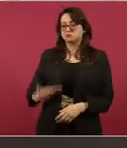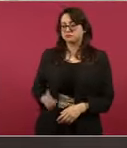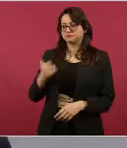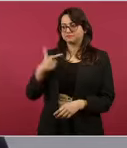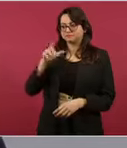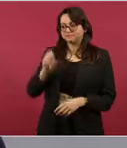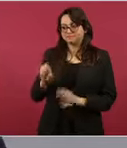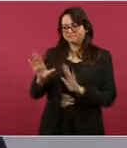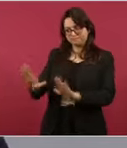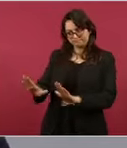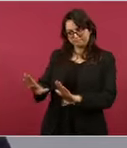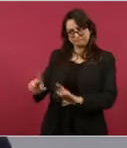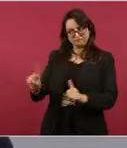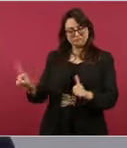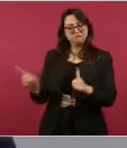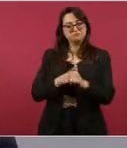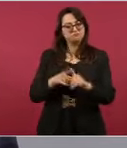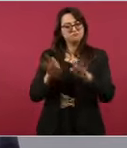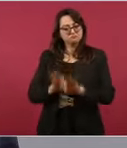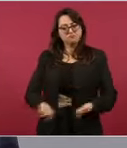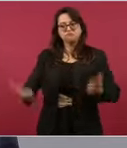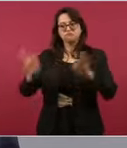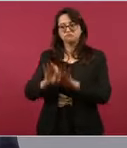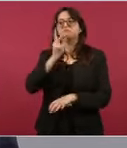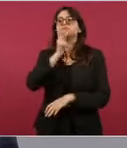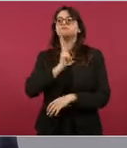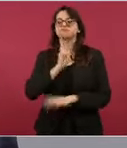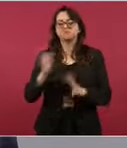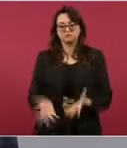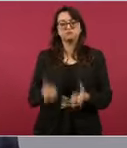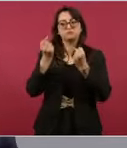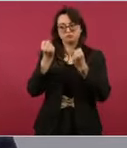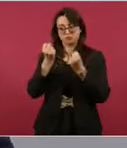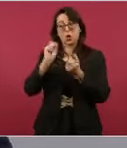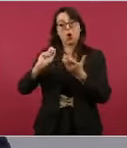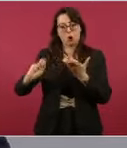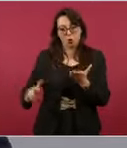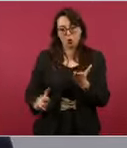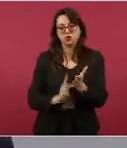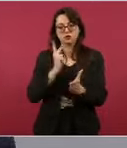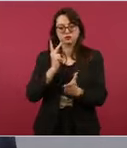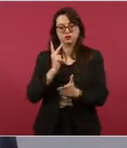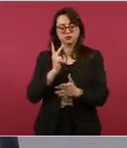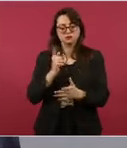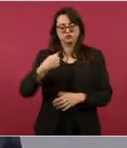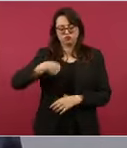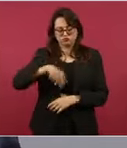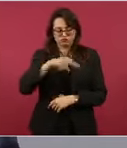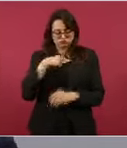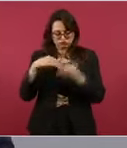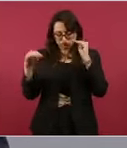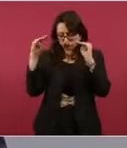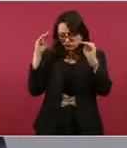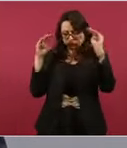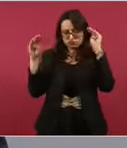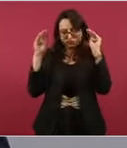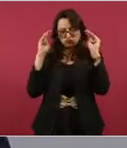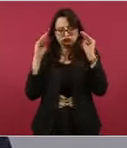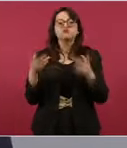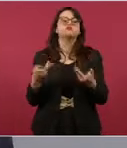lograrlo, trazamos una nueva estrategia que detuvo la caída en la producción. Los